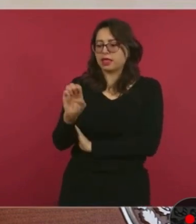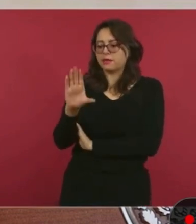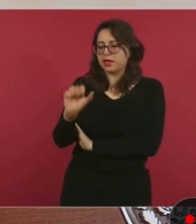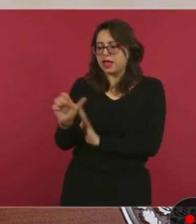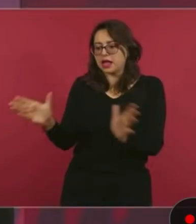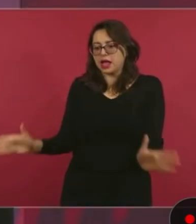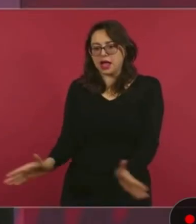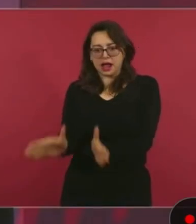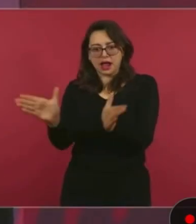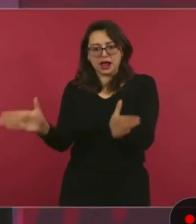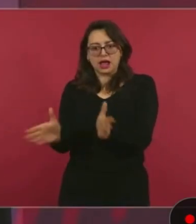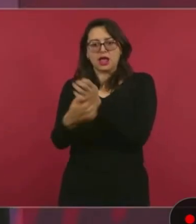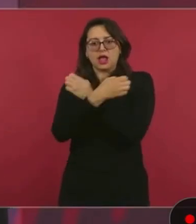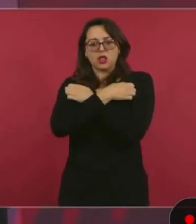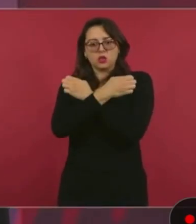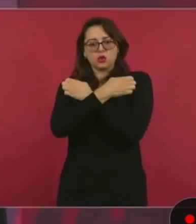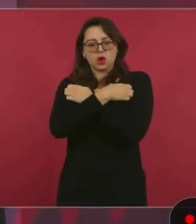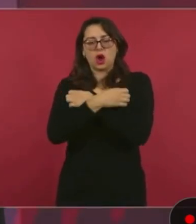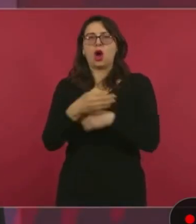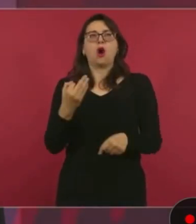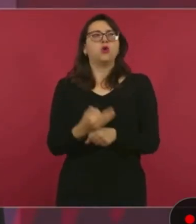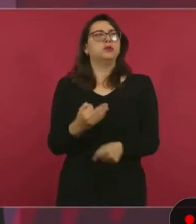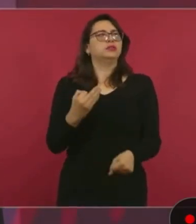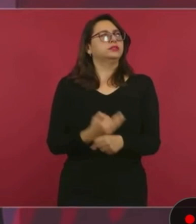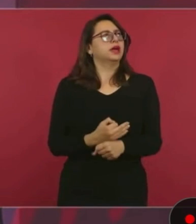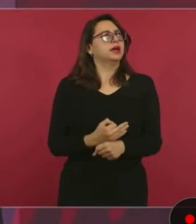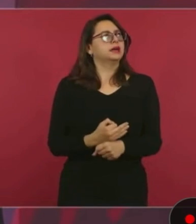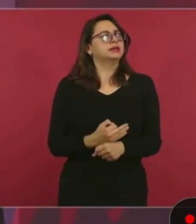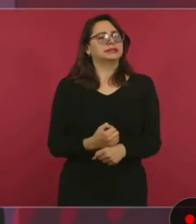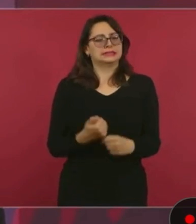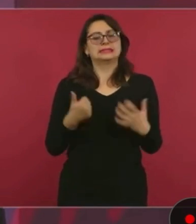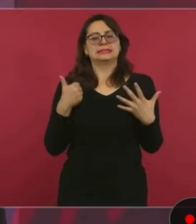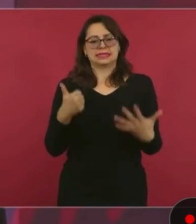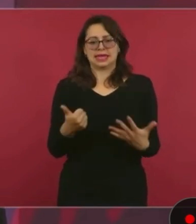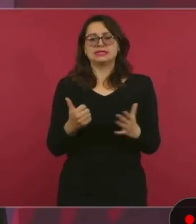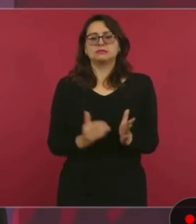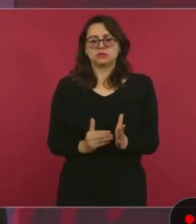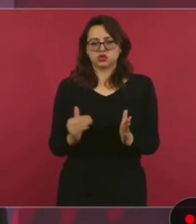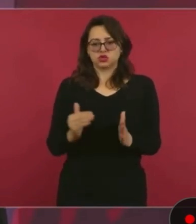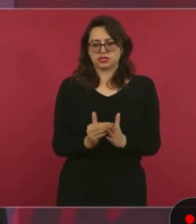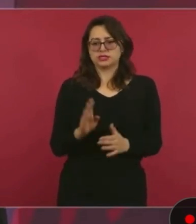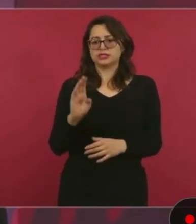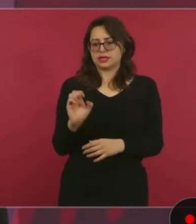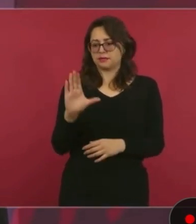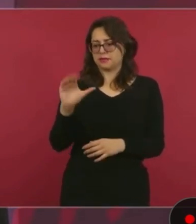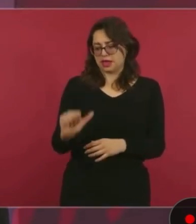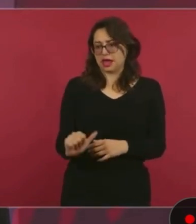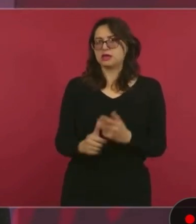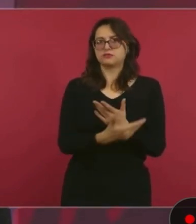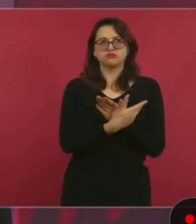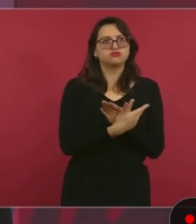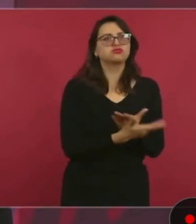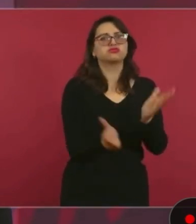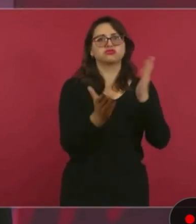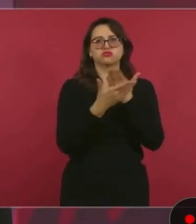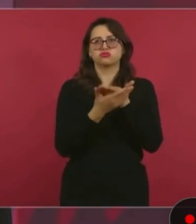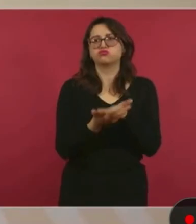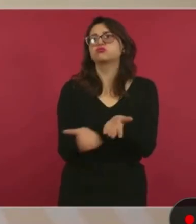porque se entregan como 6 millones de becas, pero no alcanza a